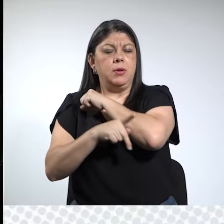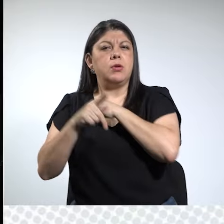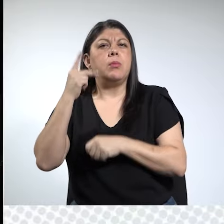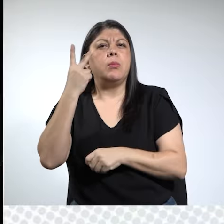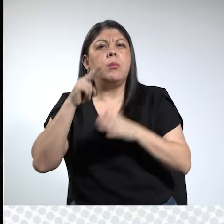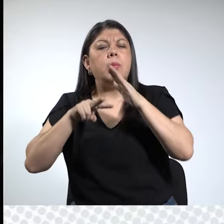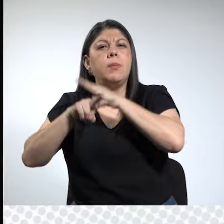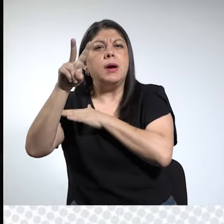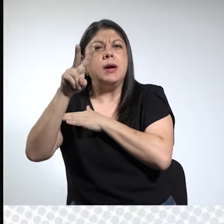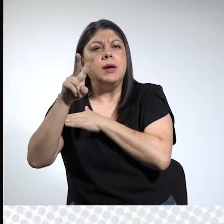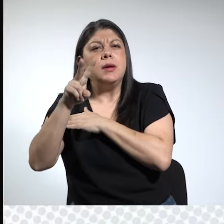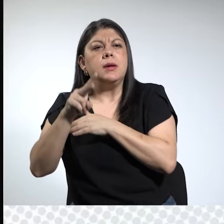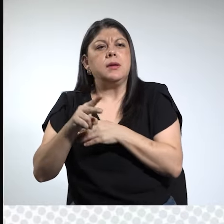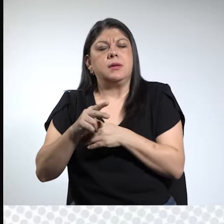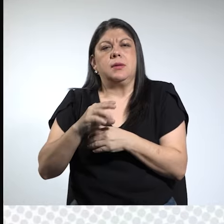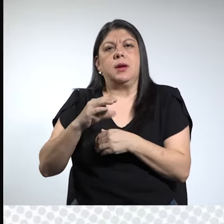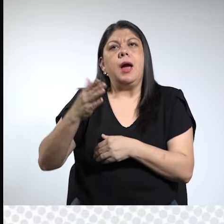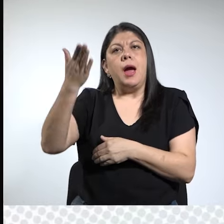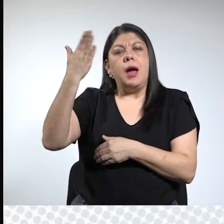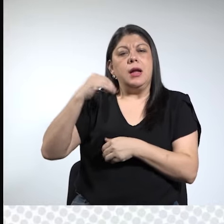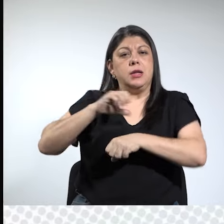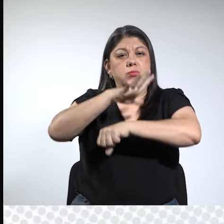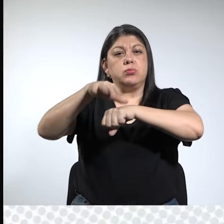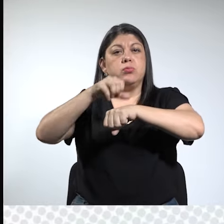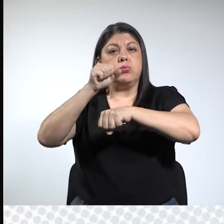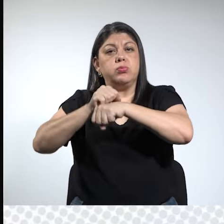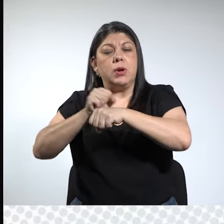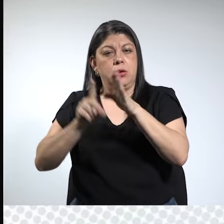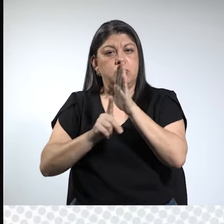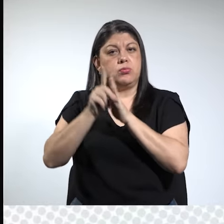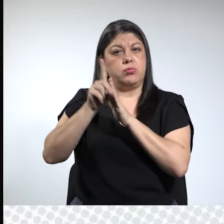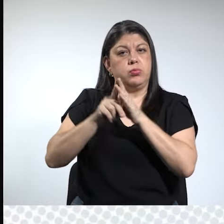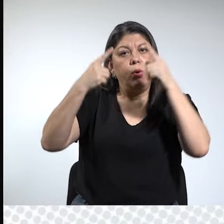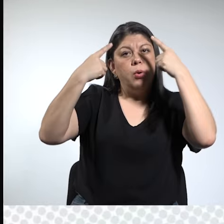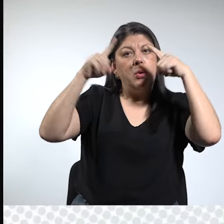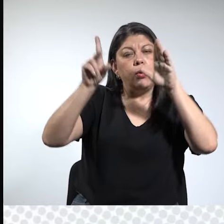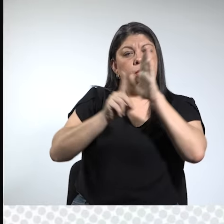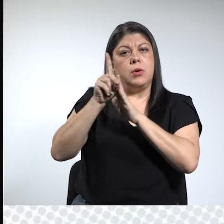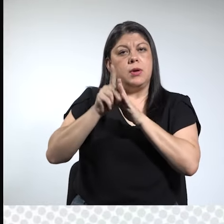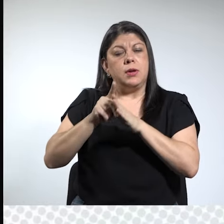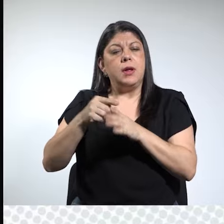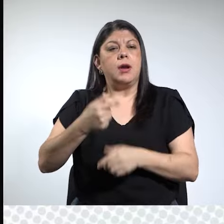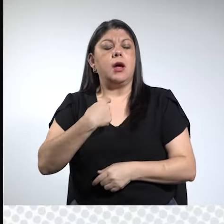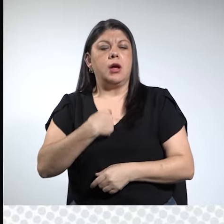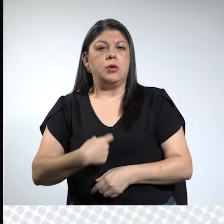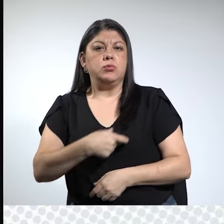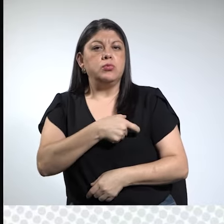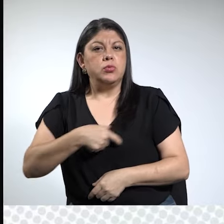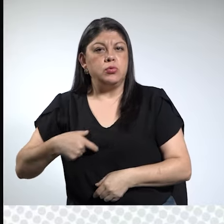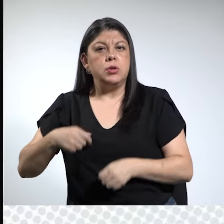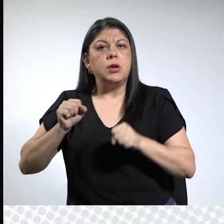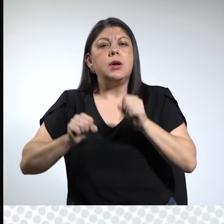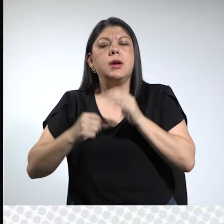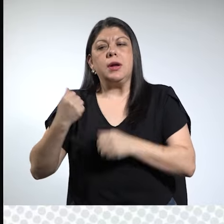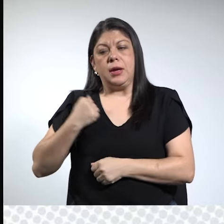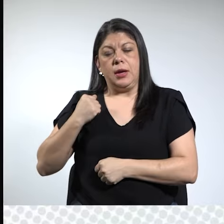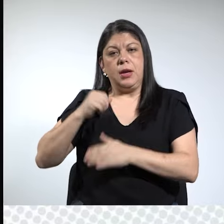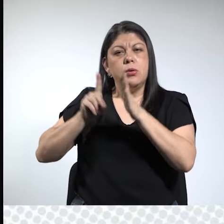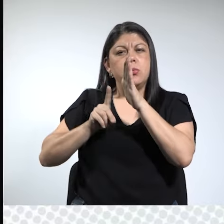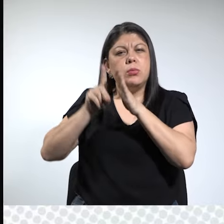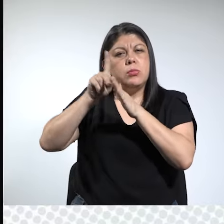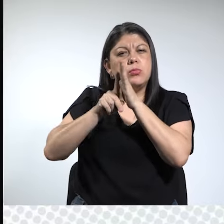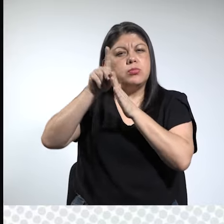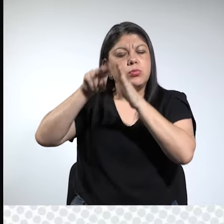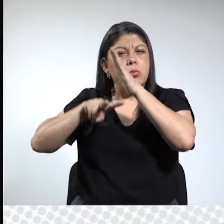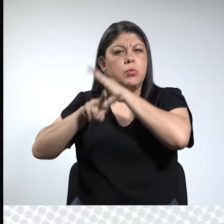visión país que Singapur llevó adelante. Es la misma visión país que en este momento Suiza lleva adelante. Es la misma visión país que Canadá lleva